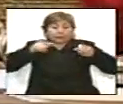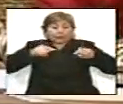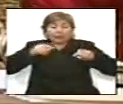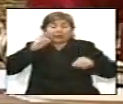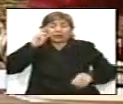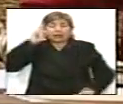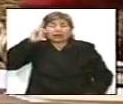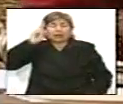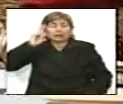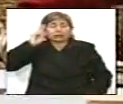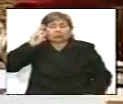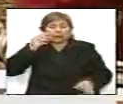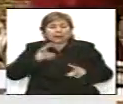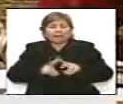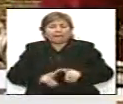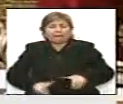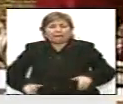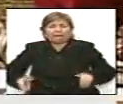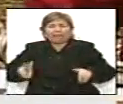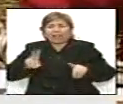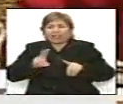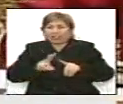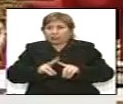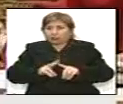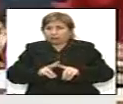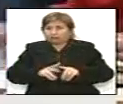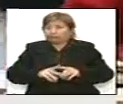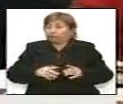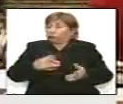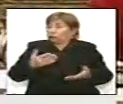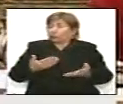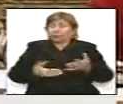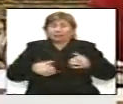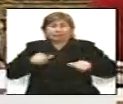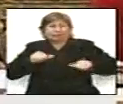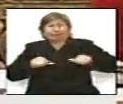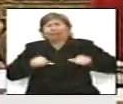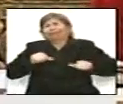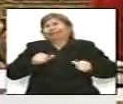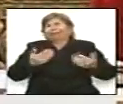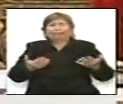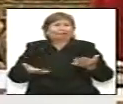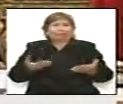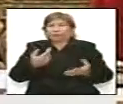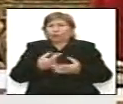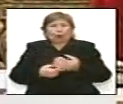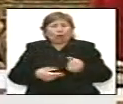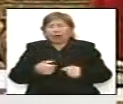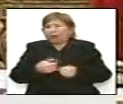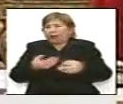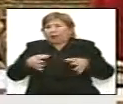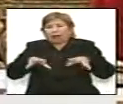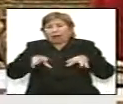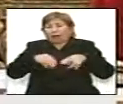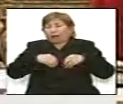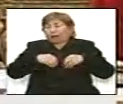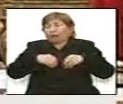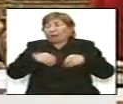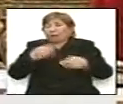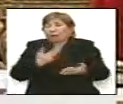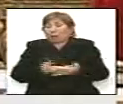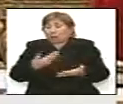razonablemente válido sin embargo en un clima de tanta desconfianza estamos aceptando la propuesta